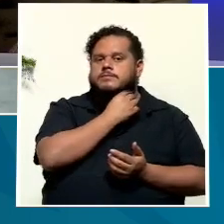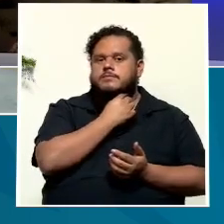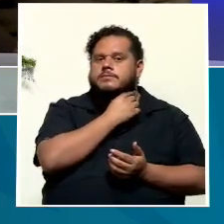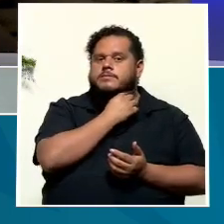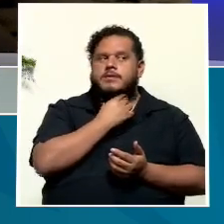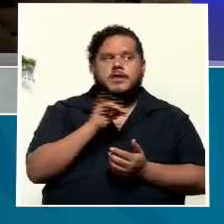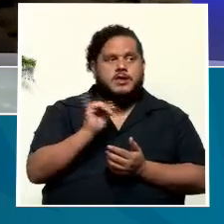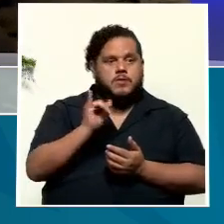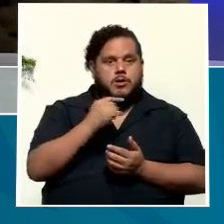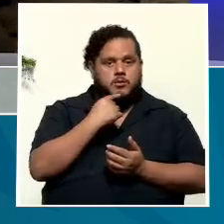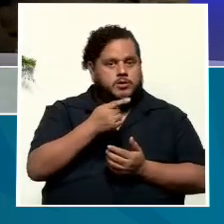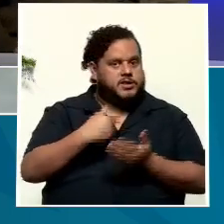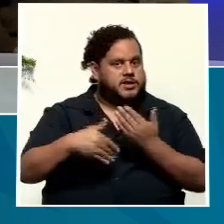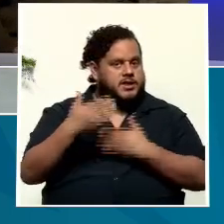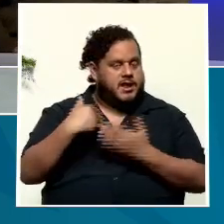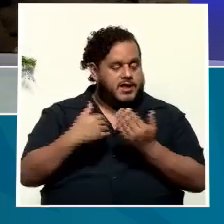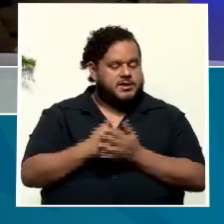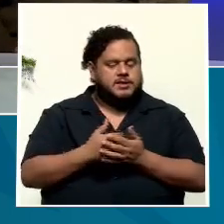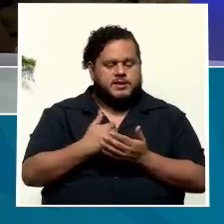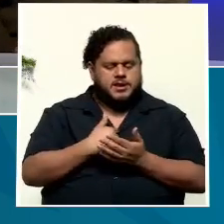antes, grandes